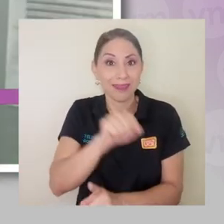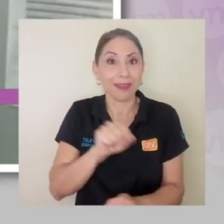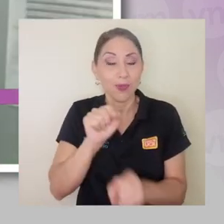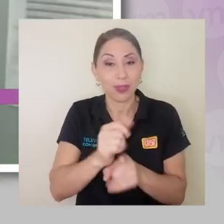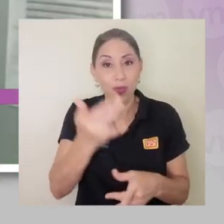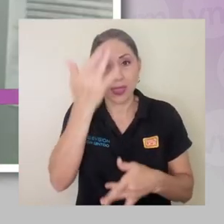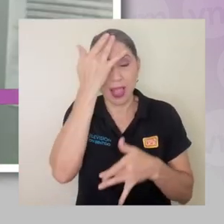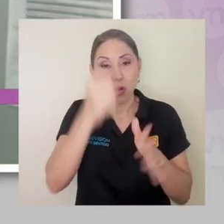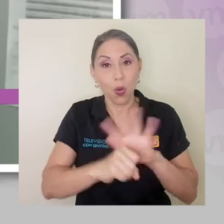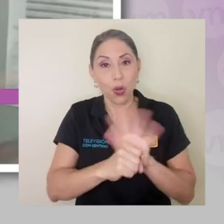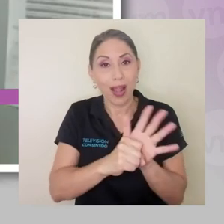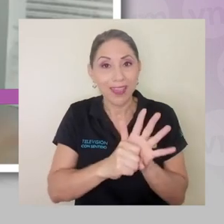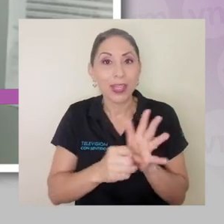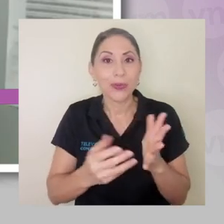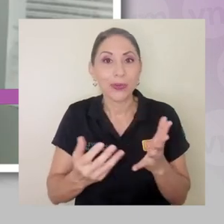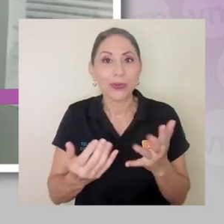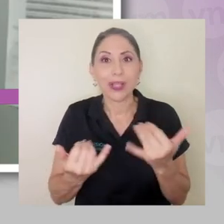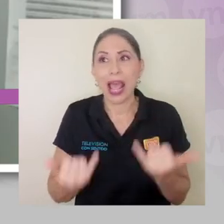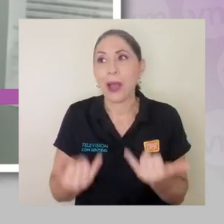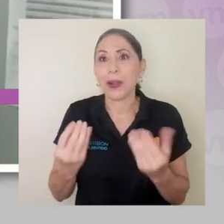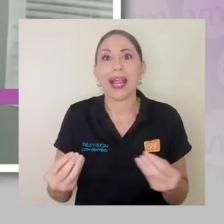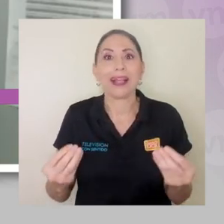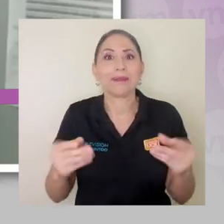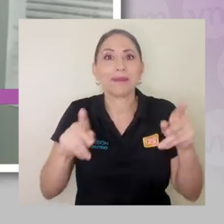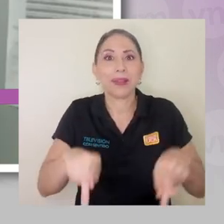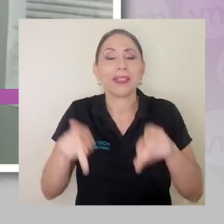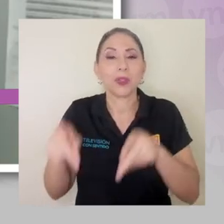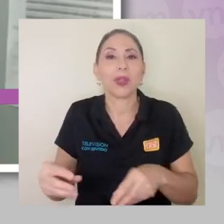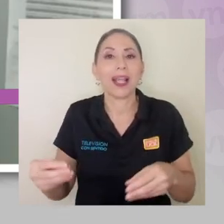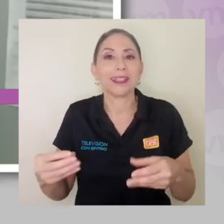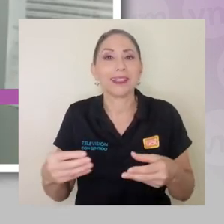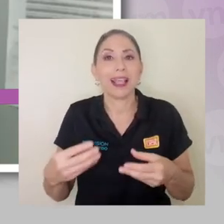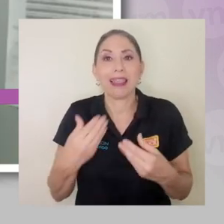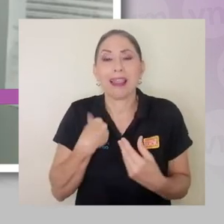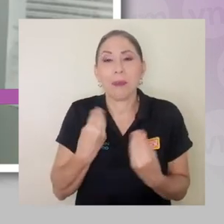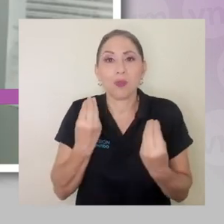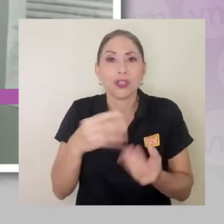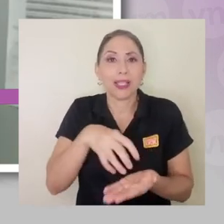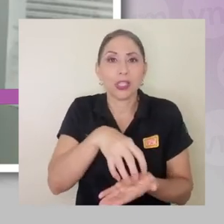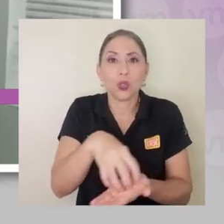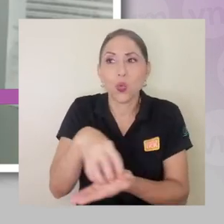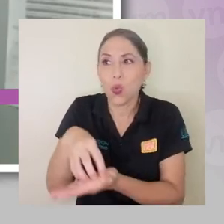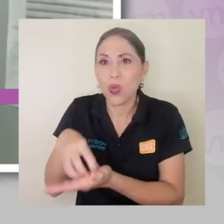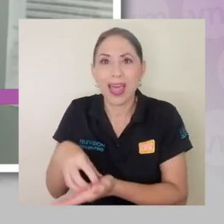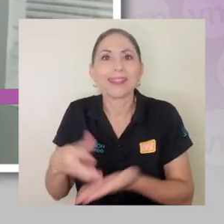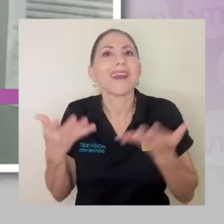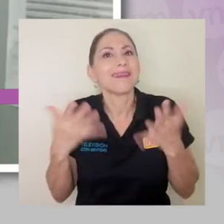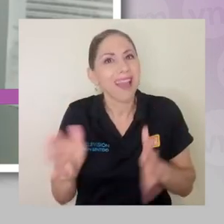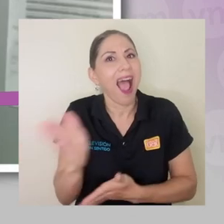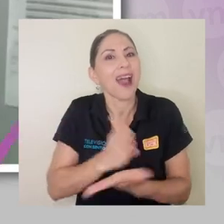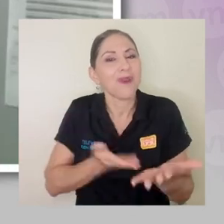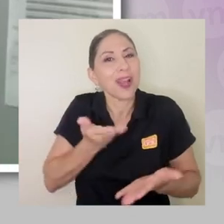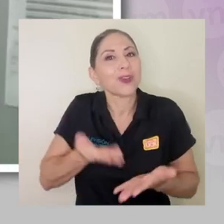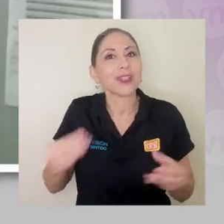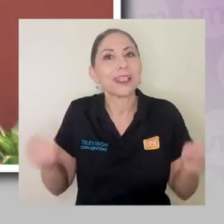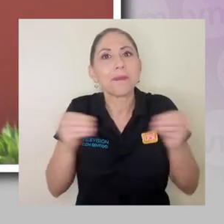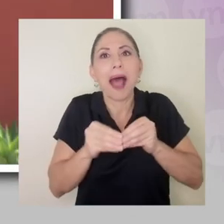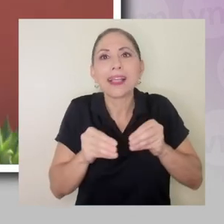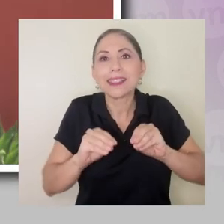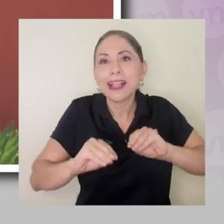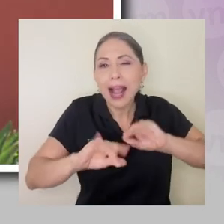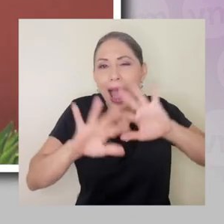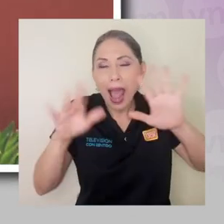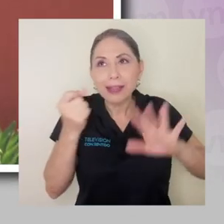¿verdad? Bueno, como más dudas todavía de las que tal vez ya ahora se han podido ilucidar algunas.